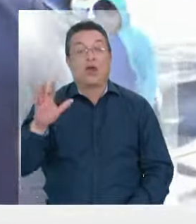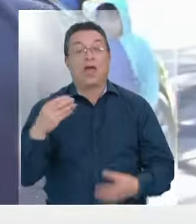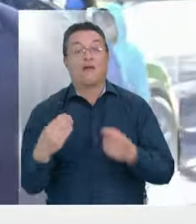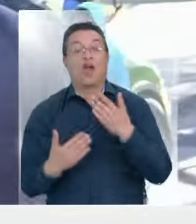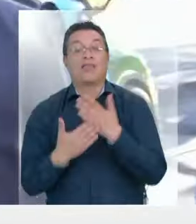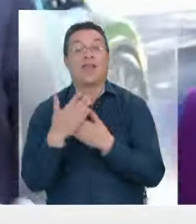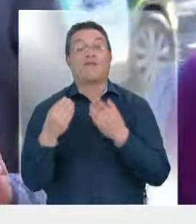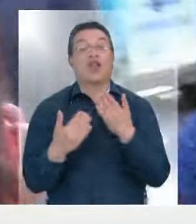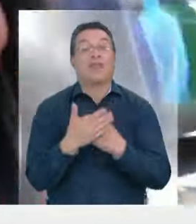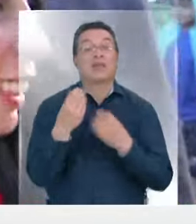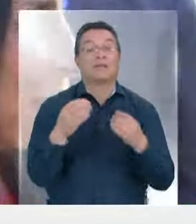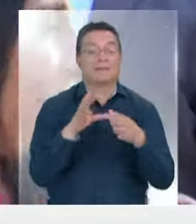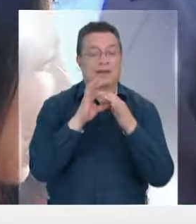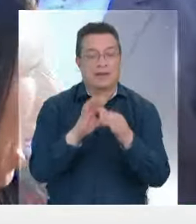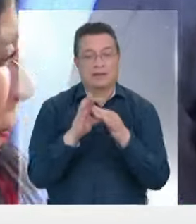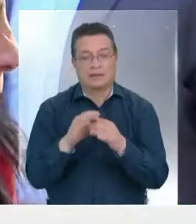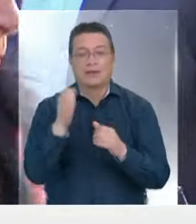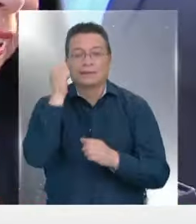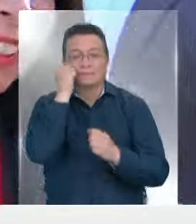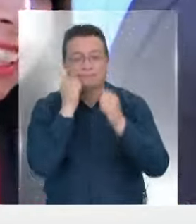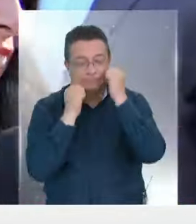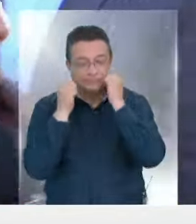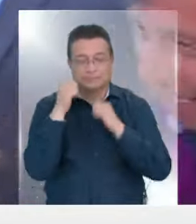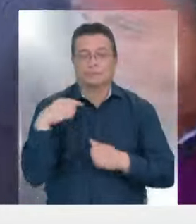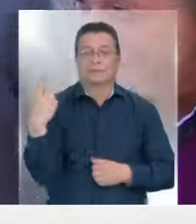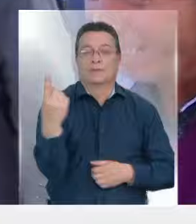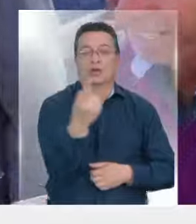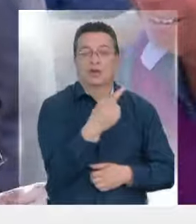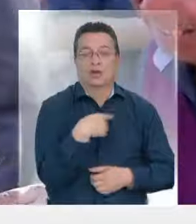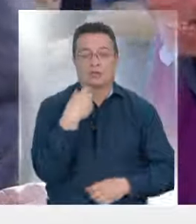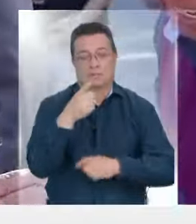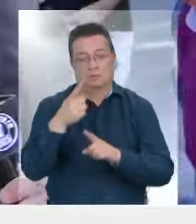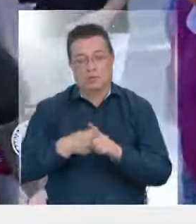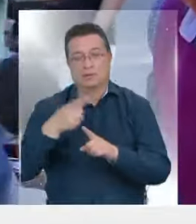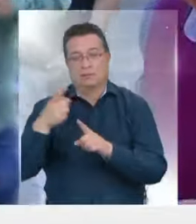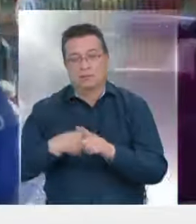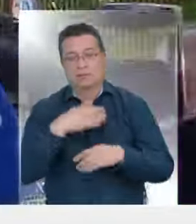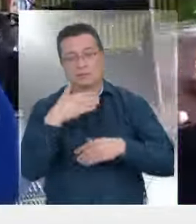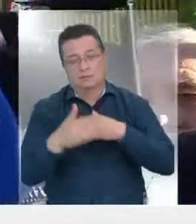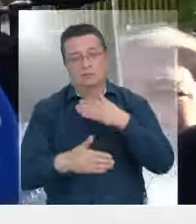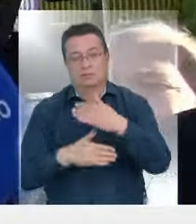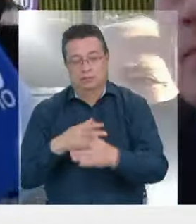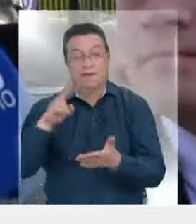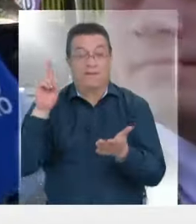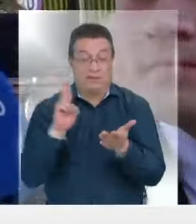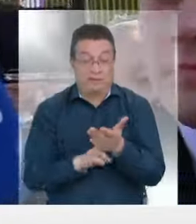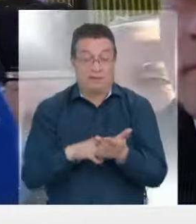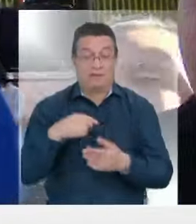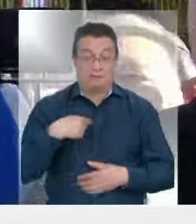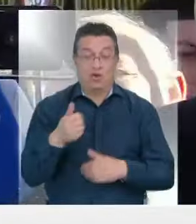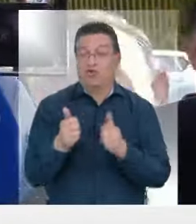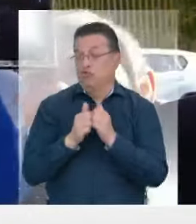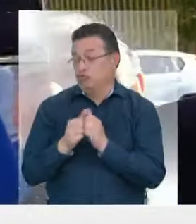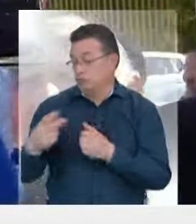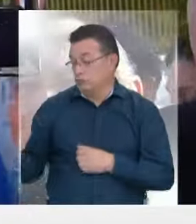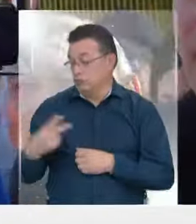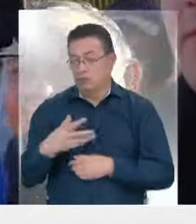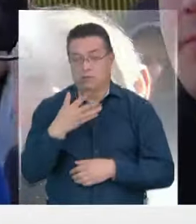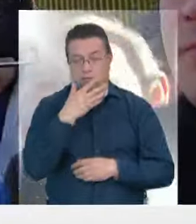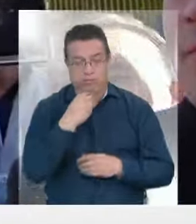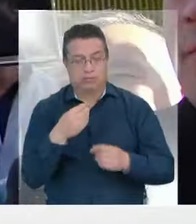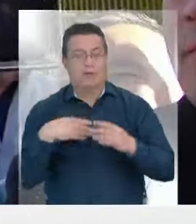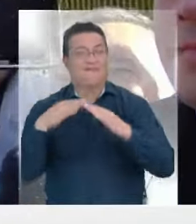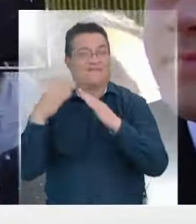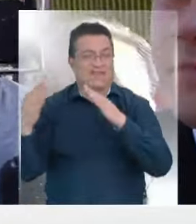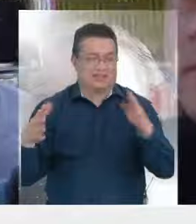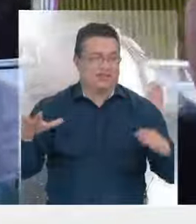Sí, muy linda y muy agradecido por todo el cariño de la gente durante todos estos meses. La verdad es que he tenido una compañía maravillosa de nuestras vecinas y